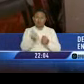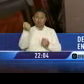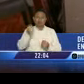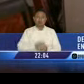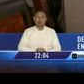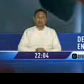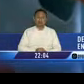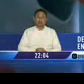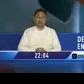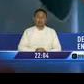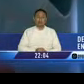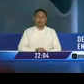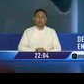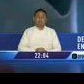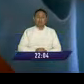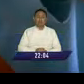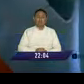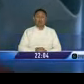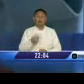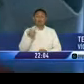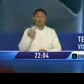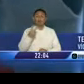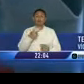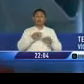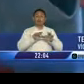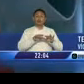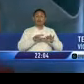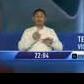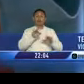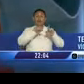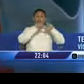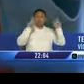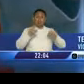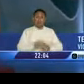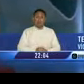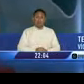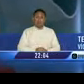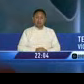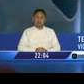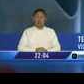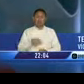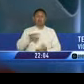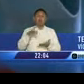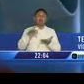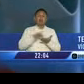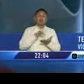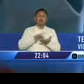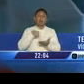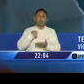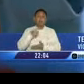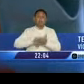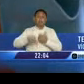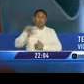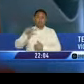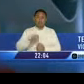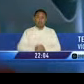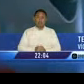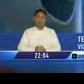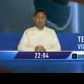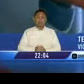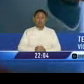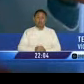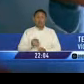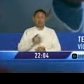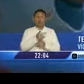dinero en efectivo. Se llevaron dos computadoras de la compañía, se llevaron una tablet de mis hijas, se